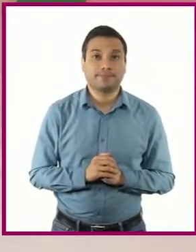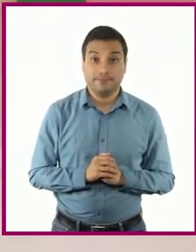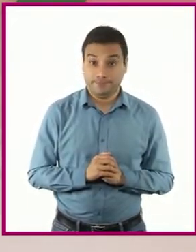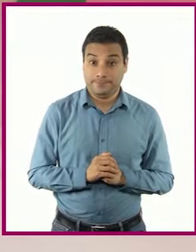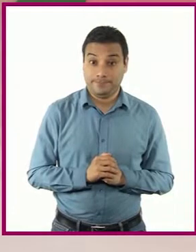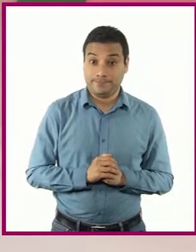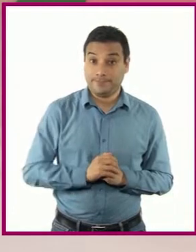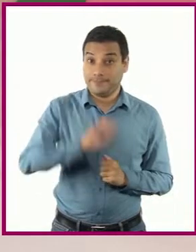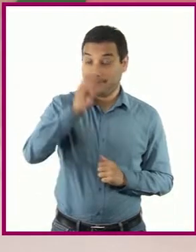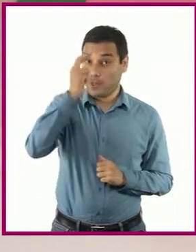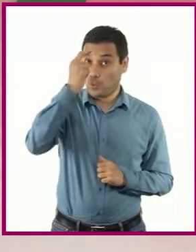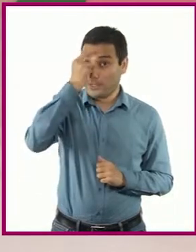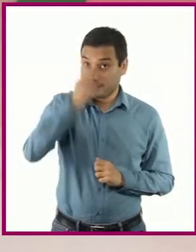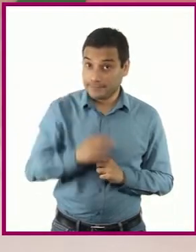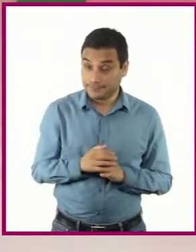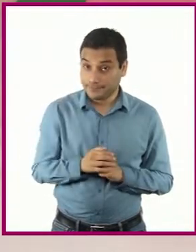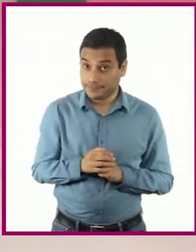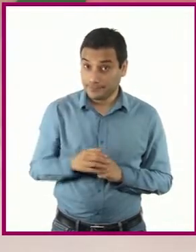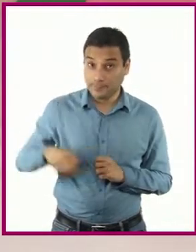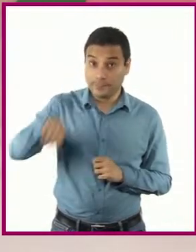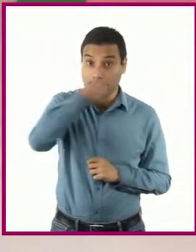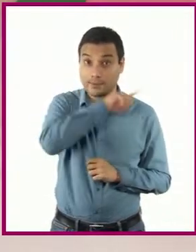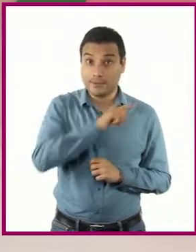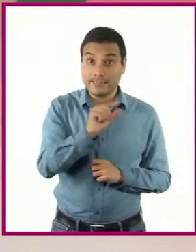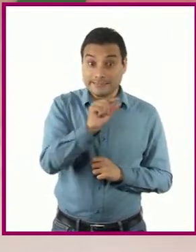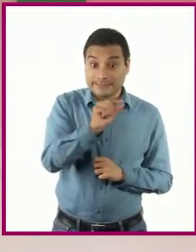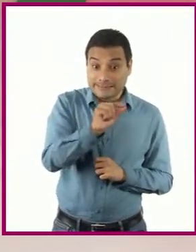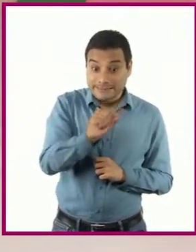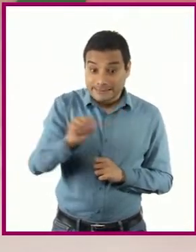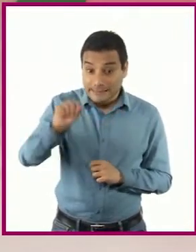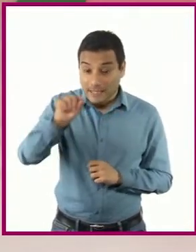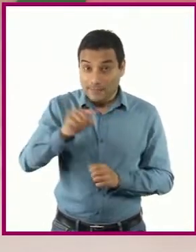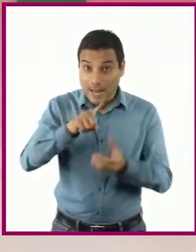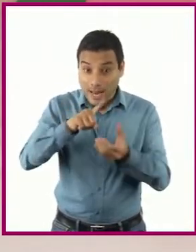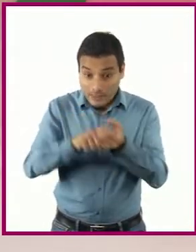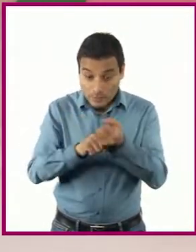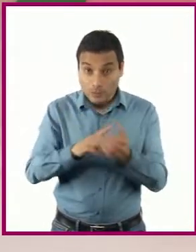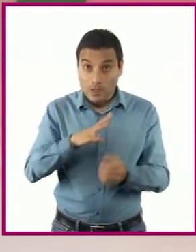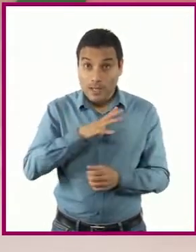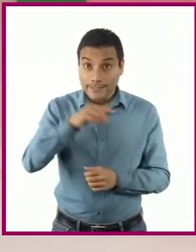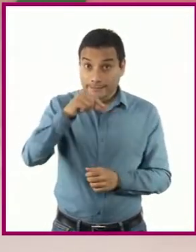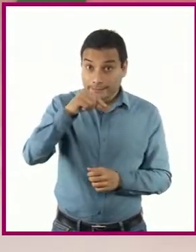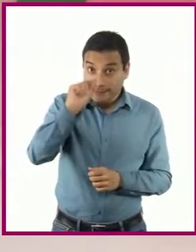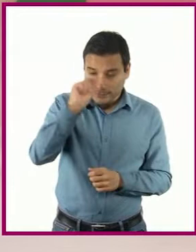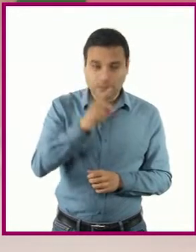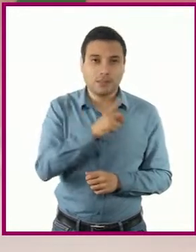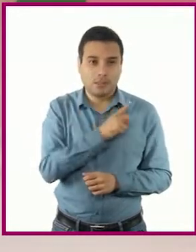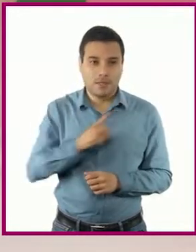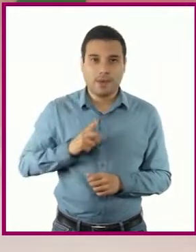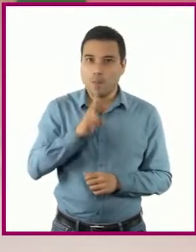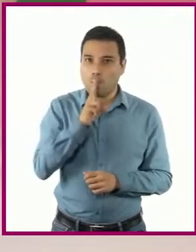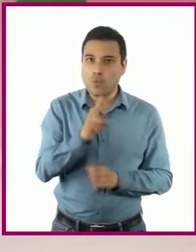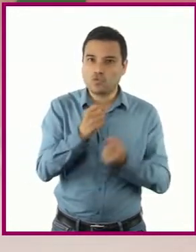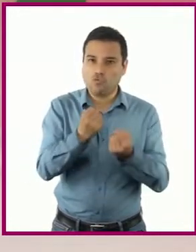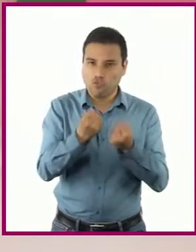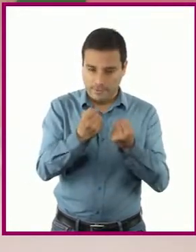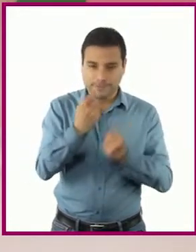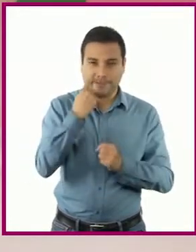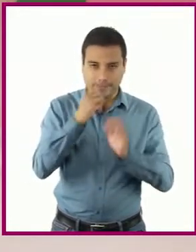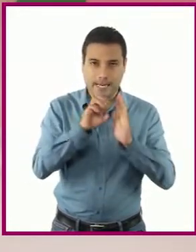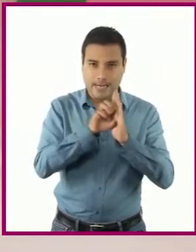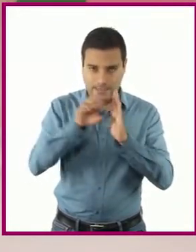Recuerden que debemos poner mayor énfasis en la sílaba que tiene la tilde puesta. Corazón,